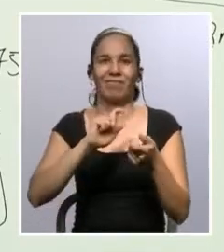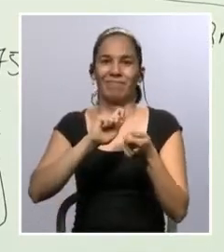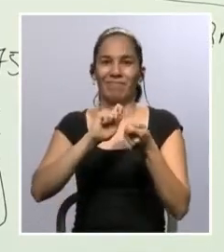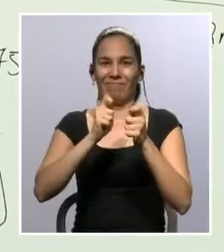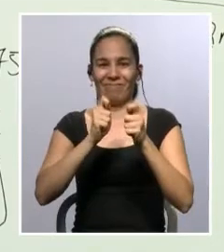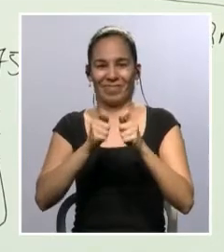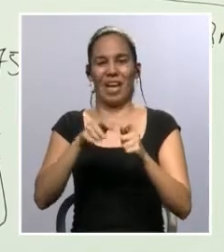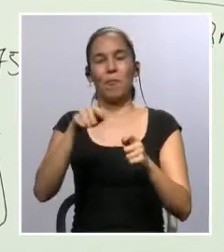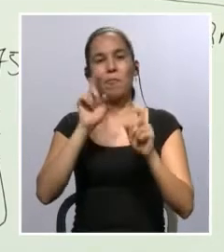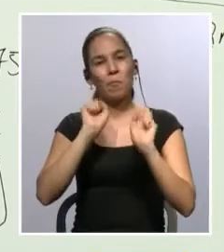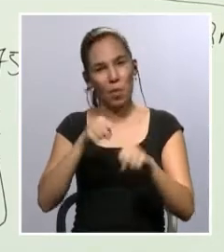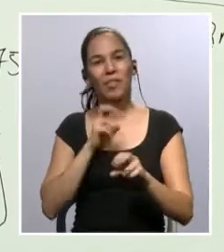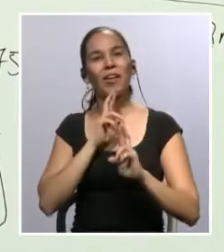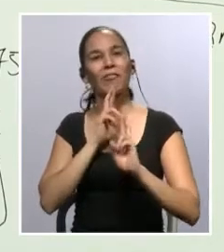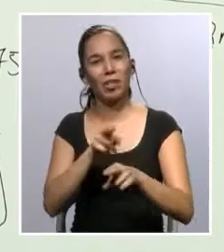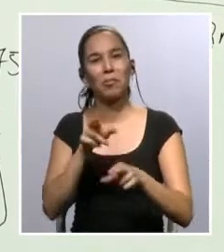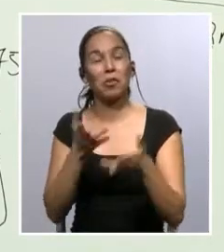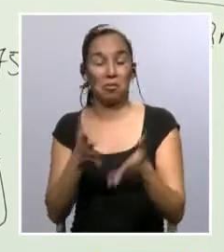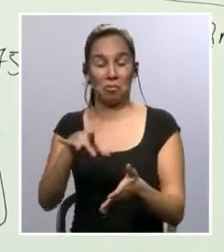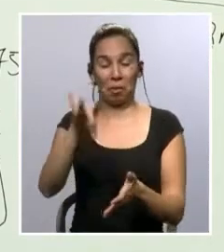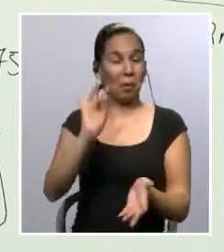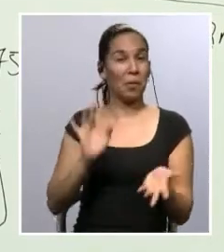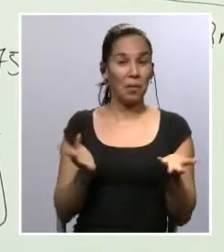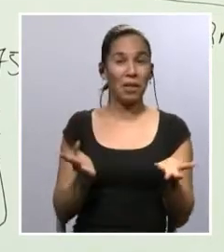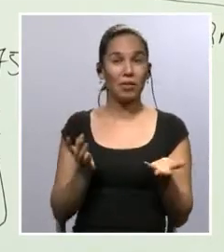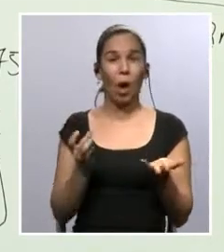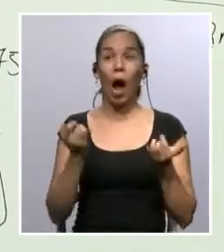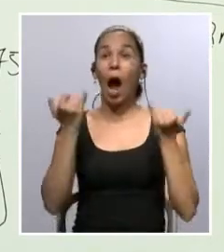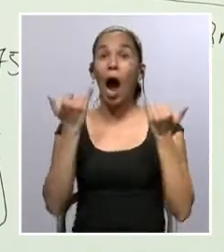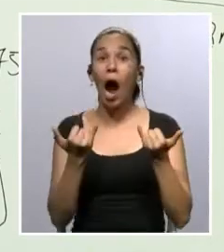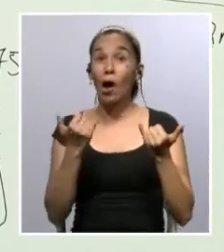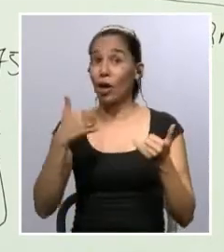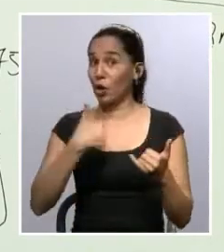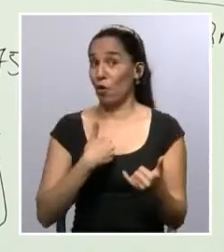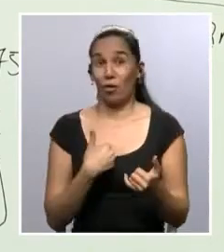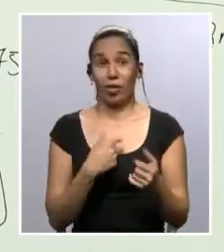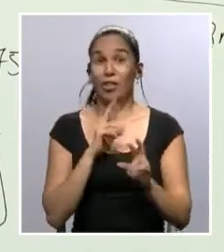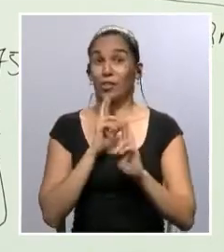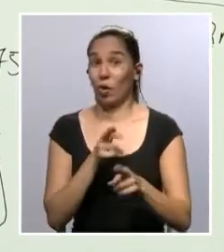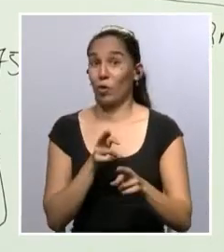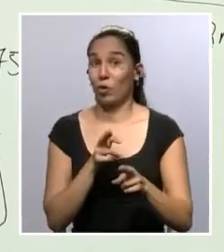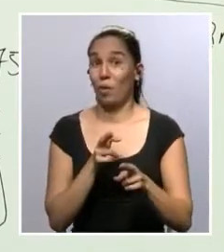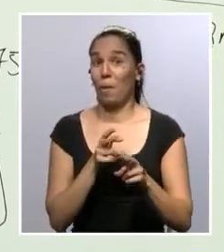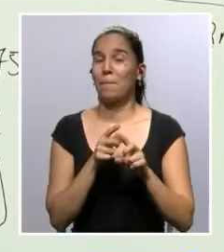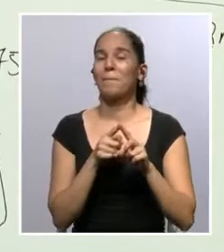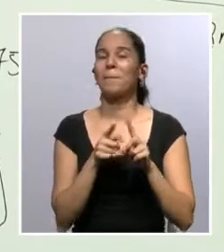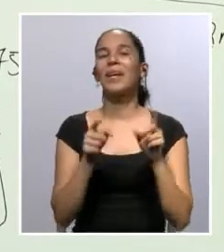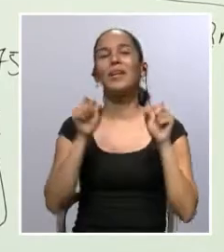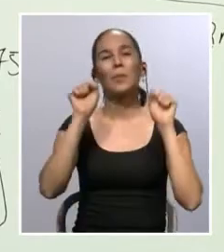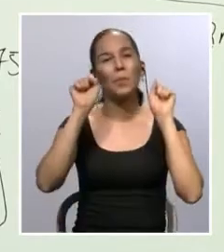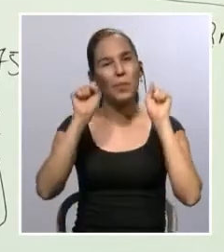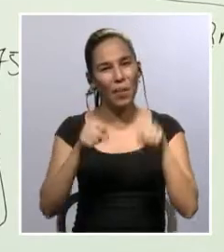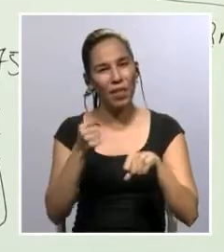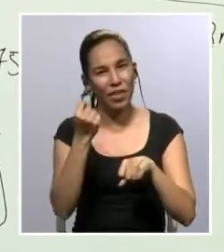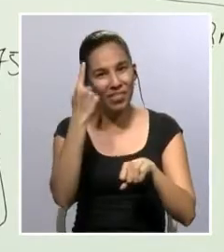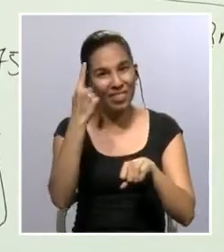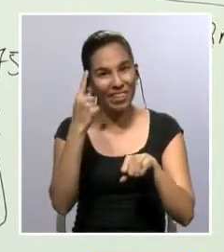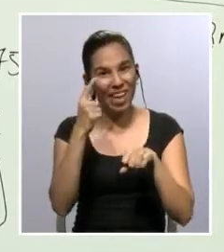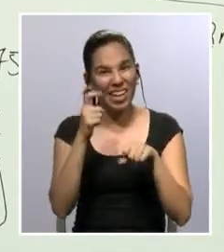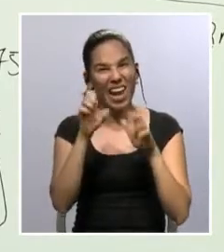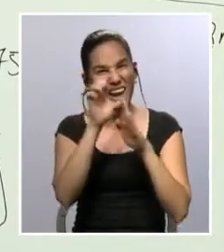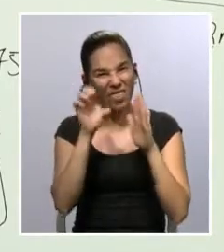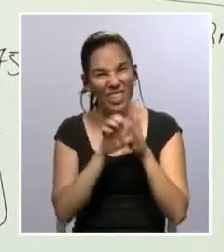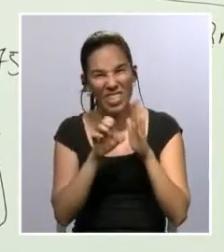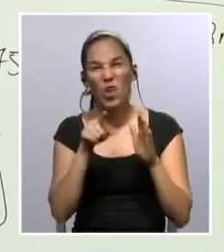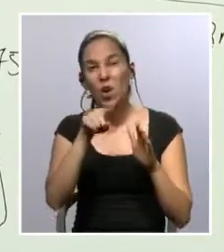ecuación. Por lo tanto, hoy por hoy no tiene solución. Pero lo que sí nos ayuda a entender la ecuación